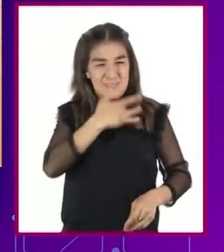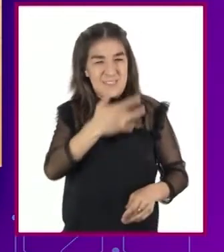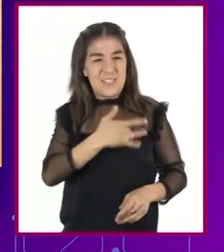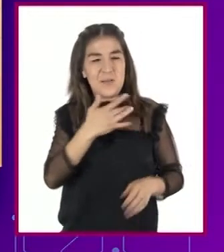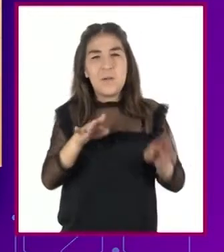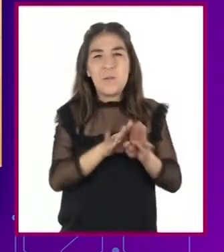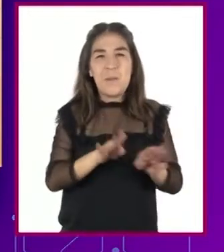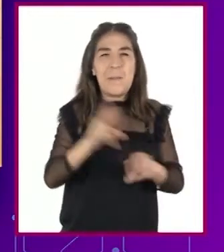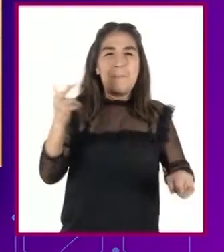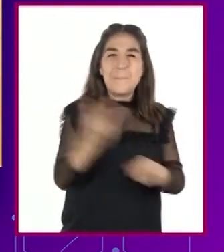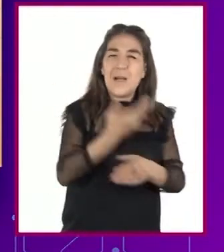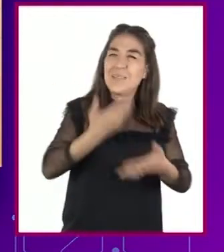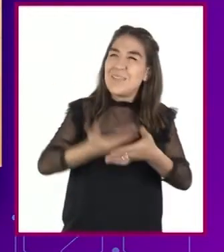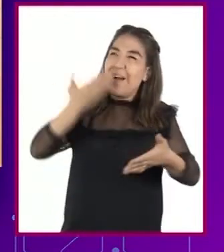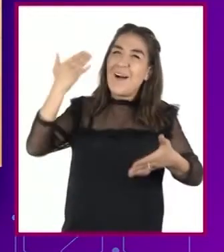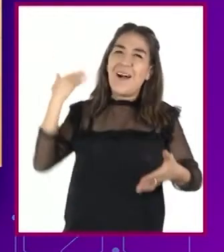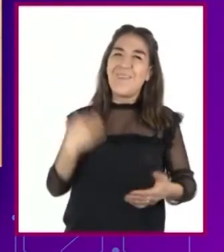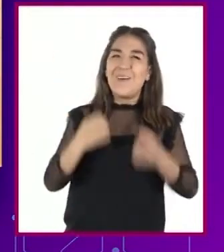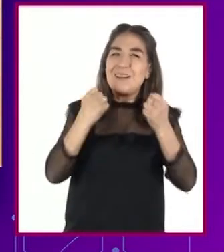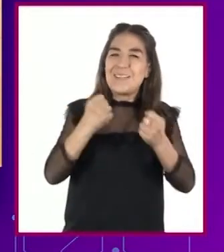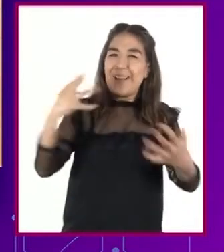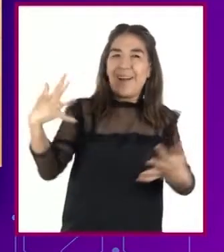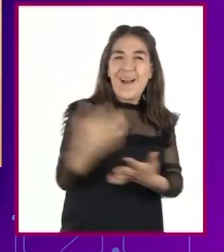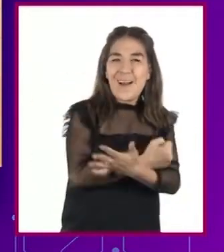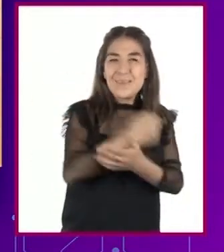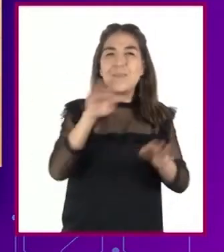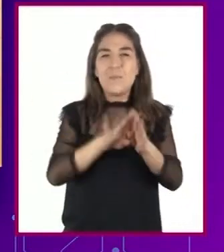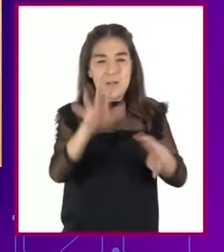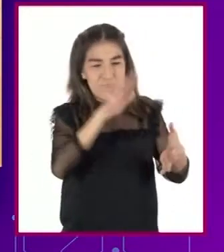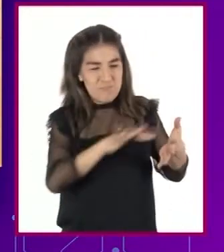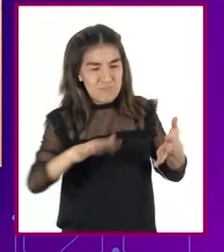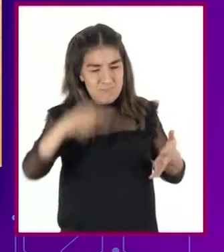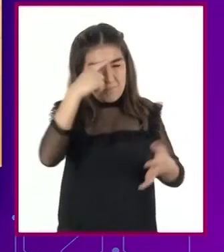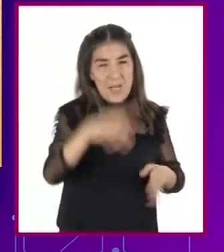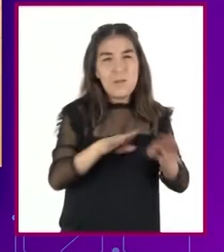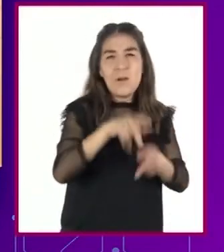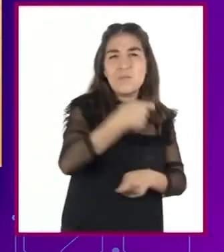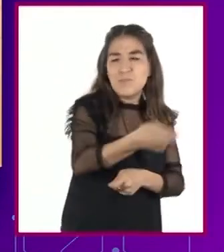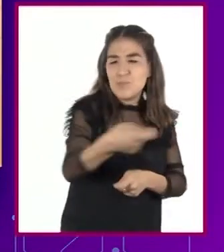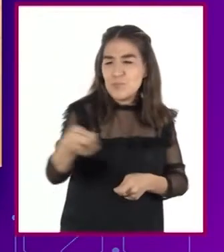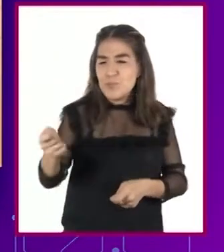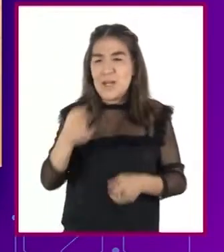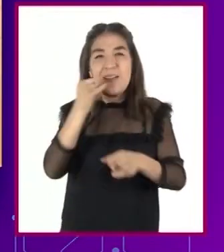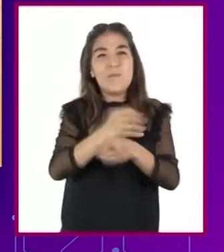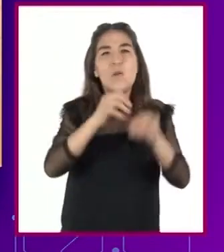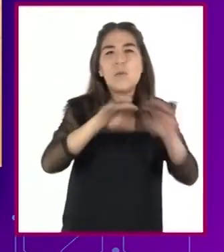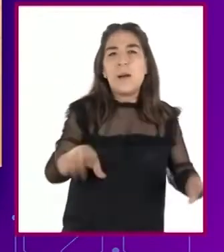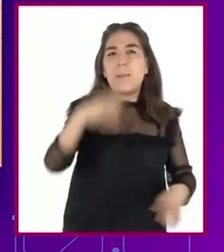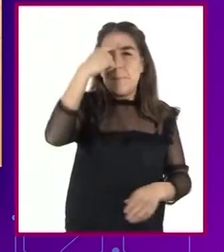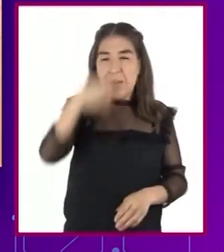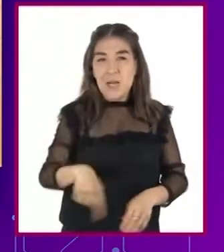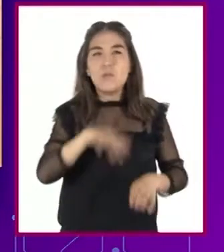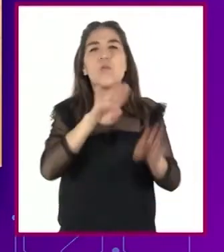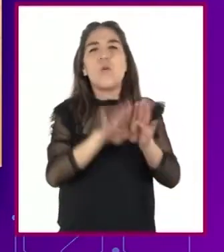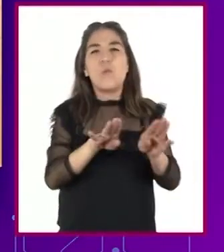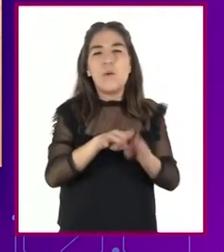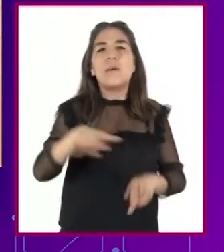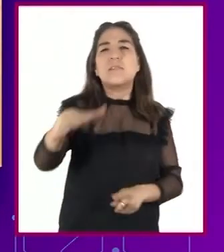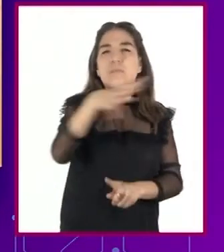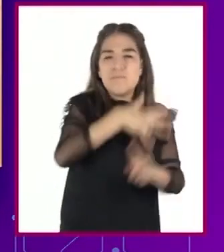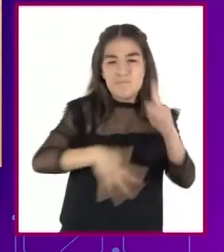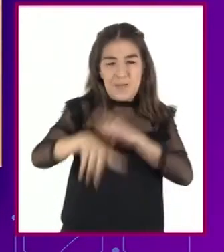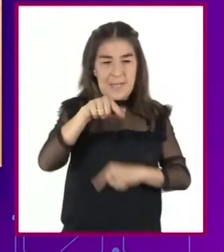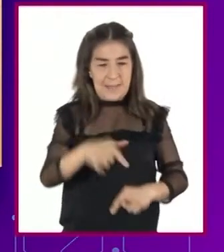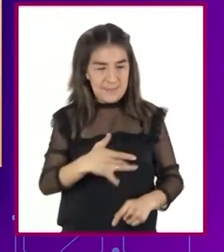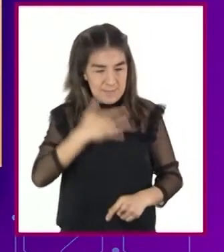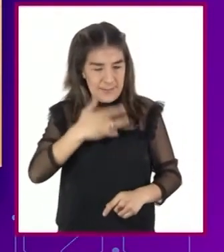pasado común y glorioso. La literatura y la distribución de panfletos contribuyeron a difundir la idea de